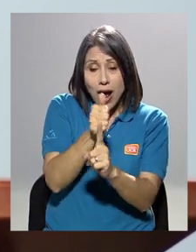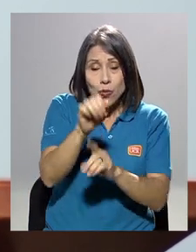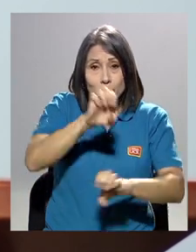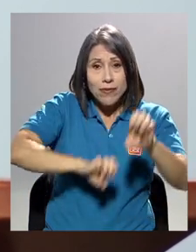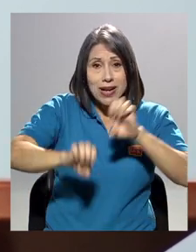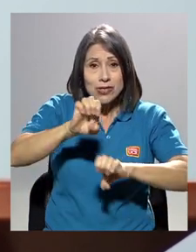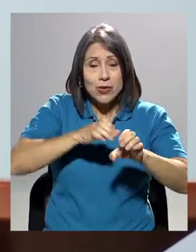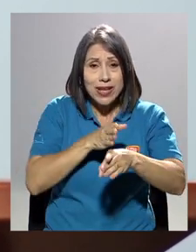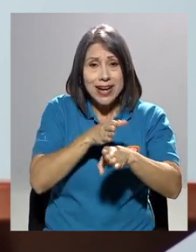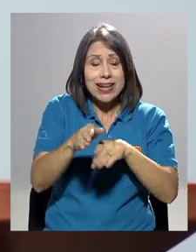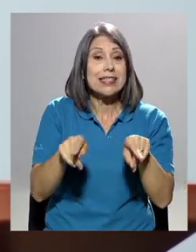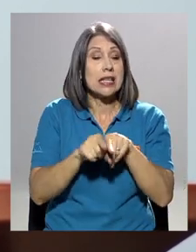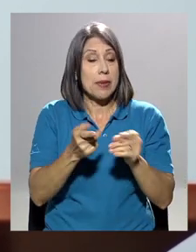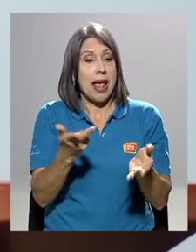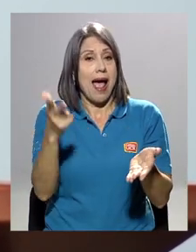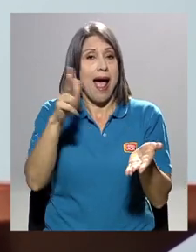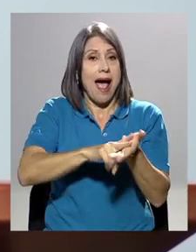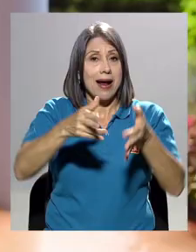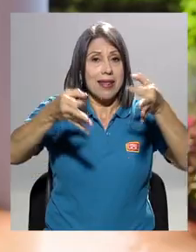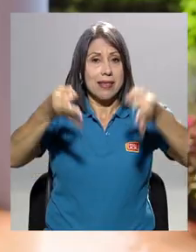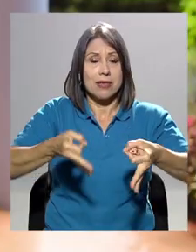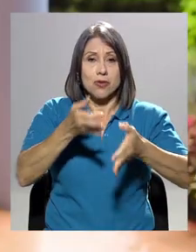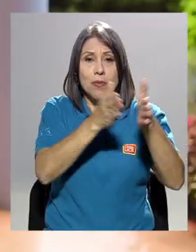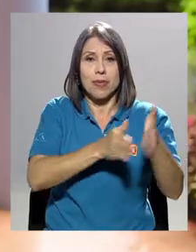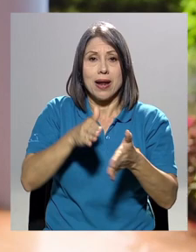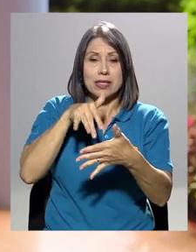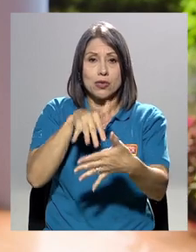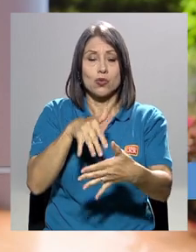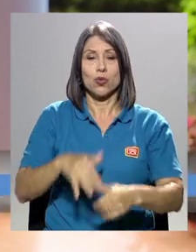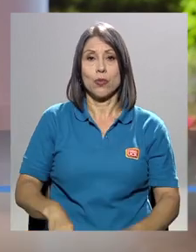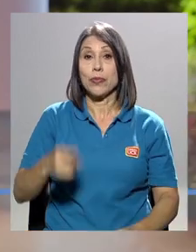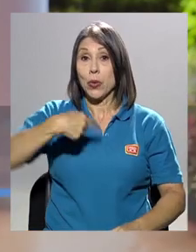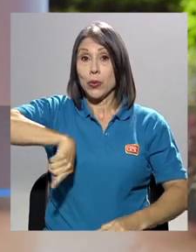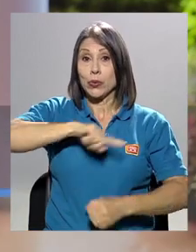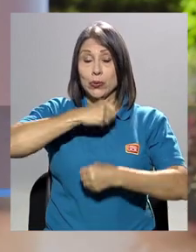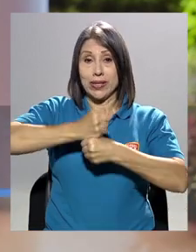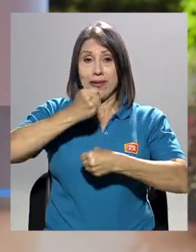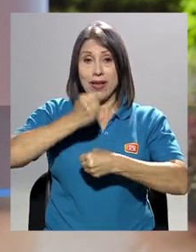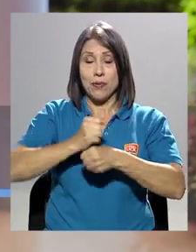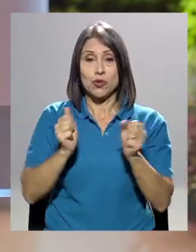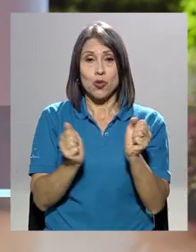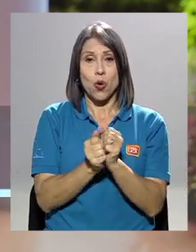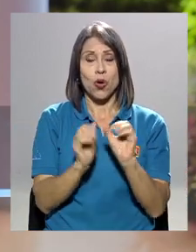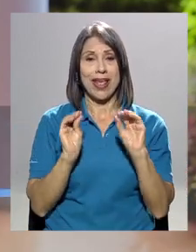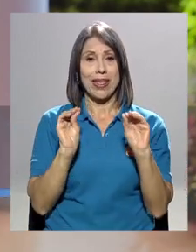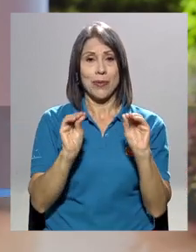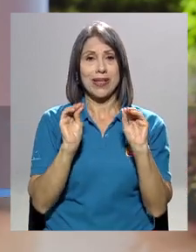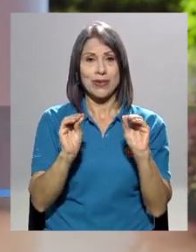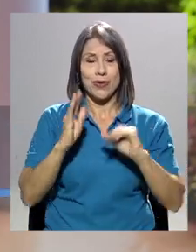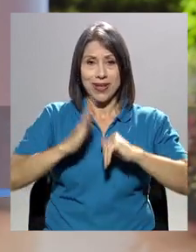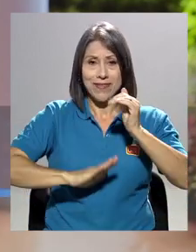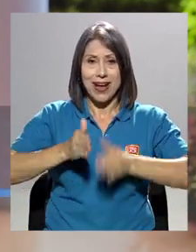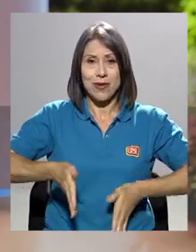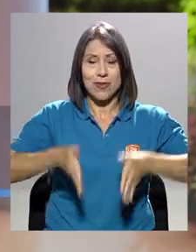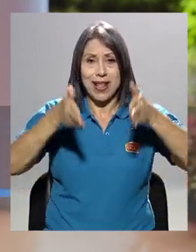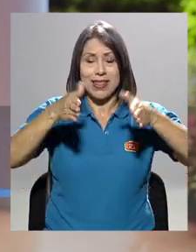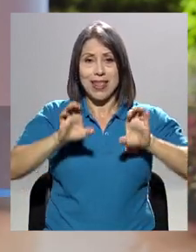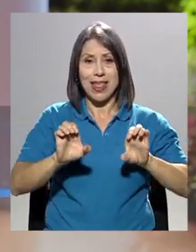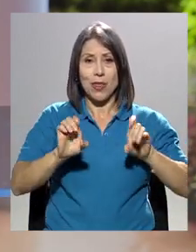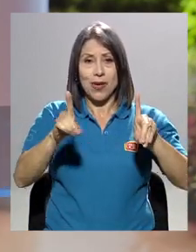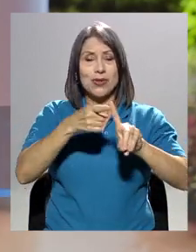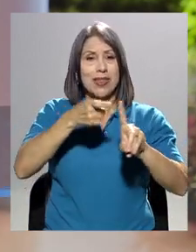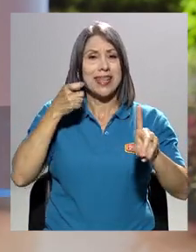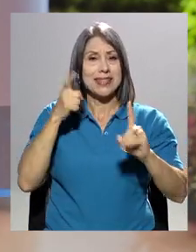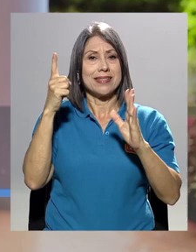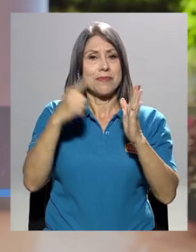y acreditación de los planes de estudio. Quienes trabajamos desde la educación y más la Facultad de Educación, que desde 1957